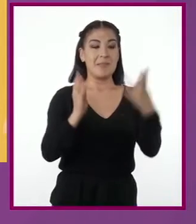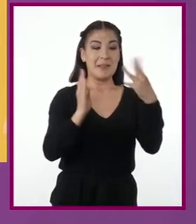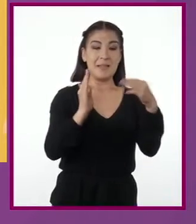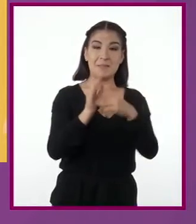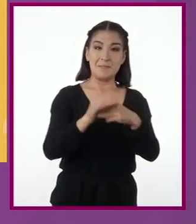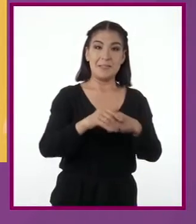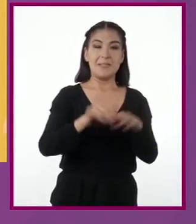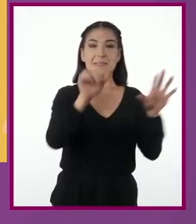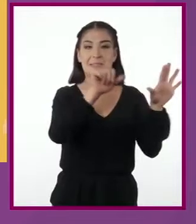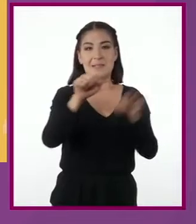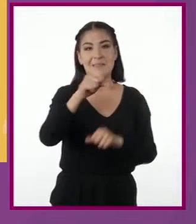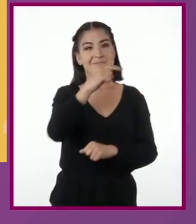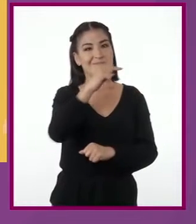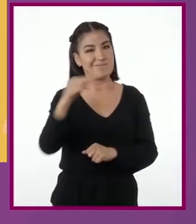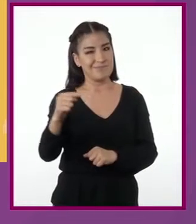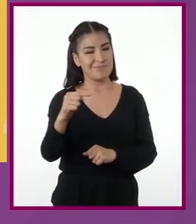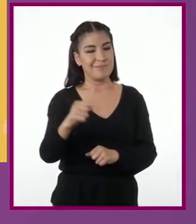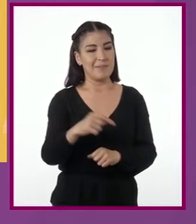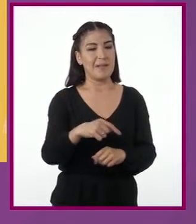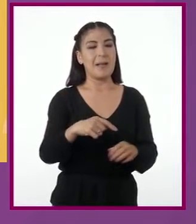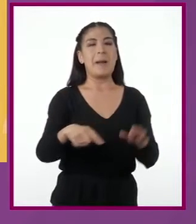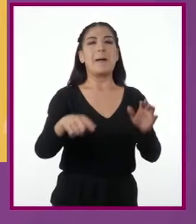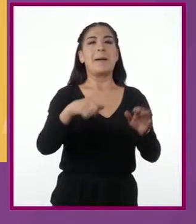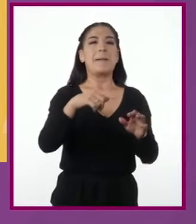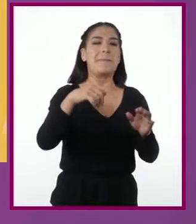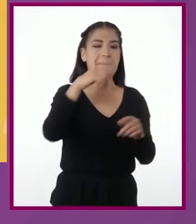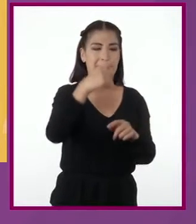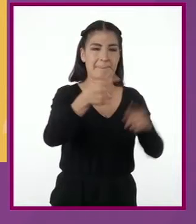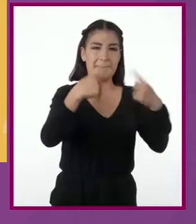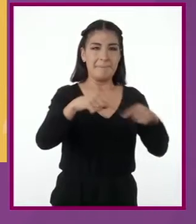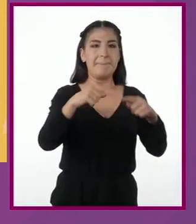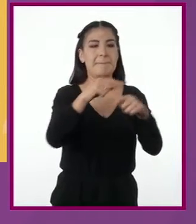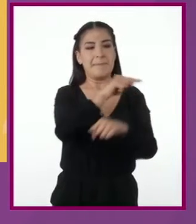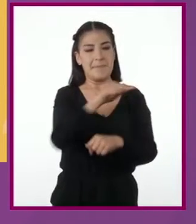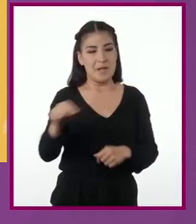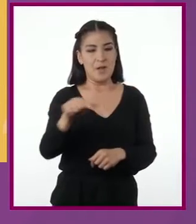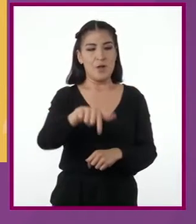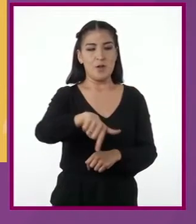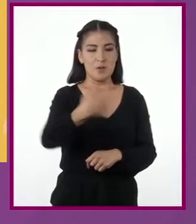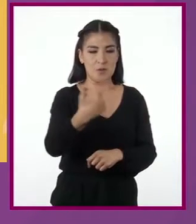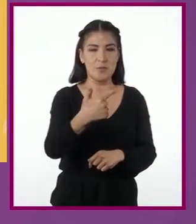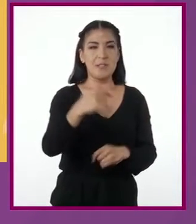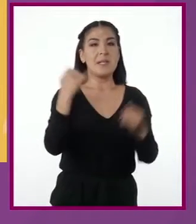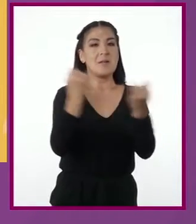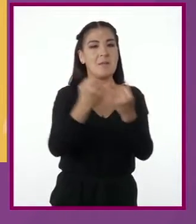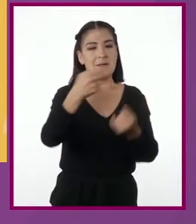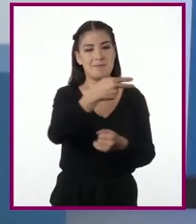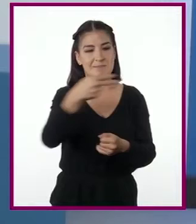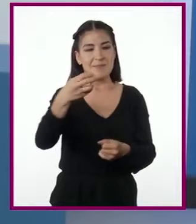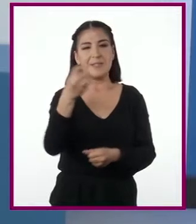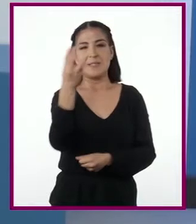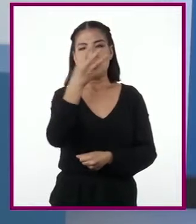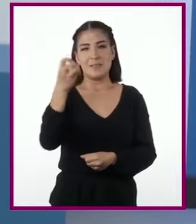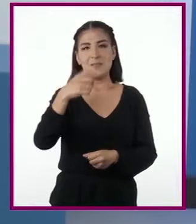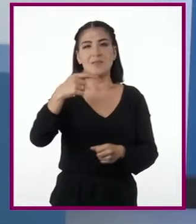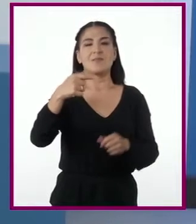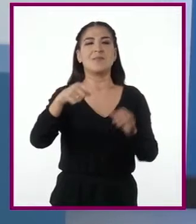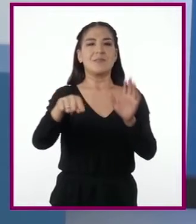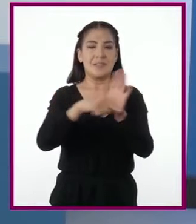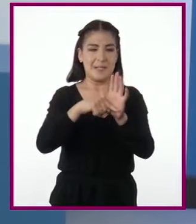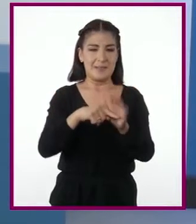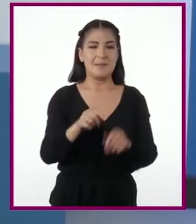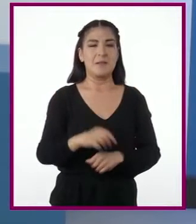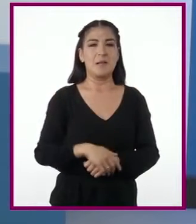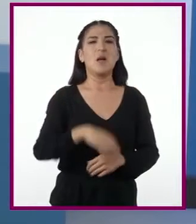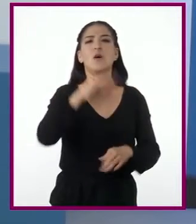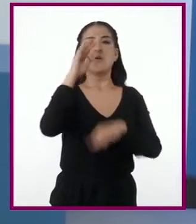3,600 negativo entre 12, igual a 300 negativo. Recordemos que